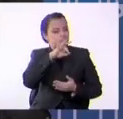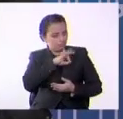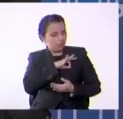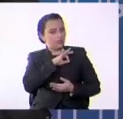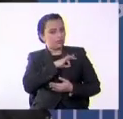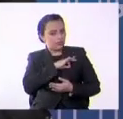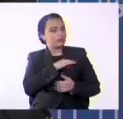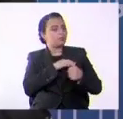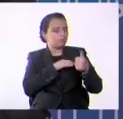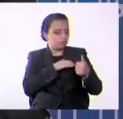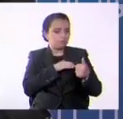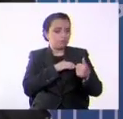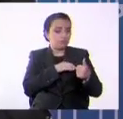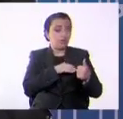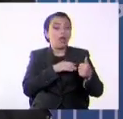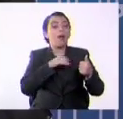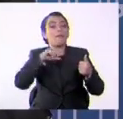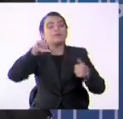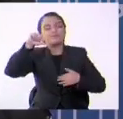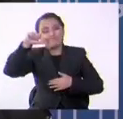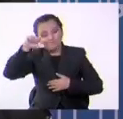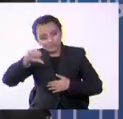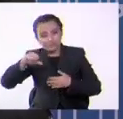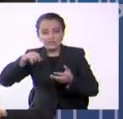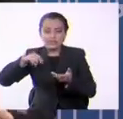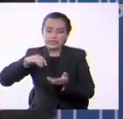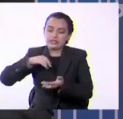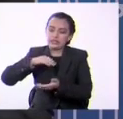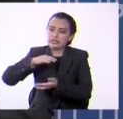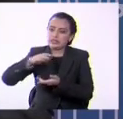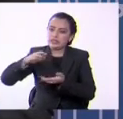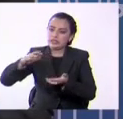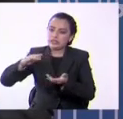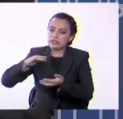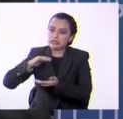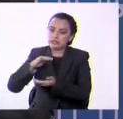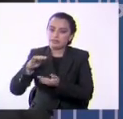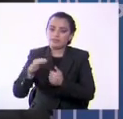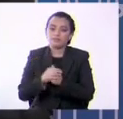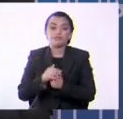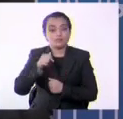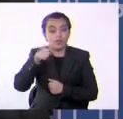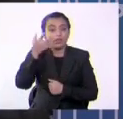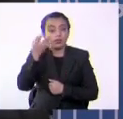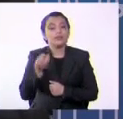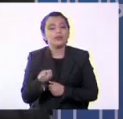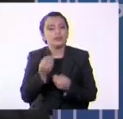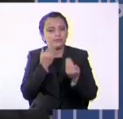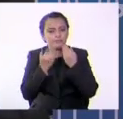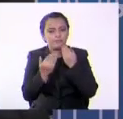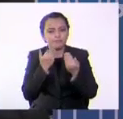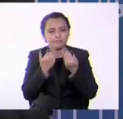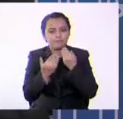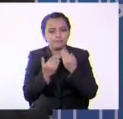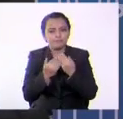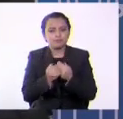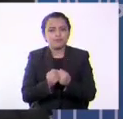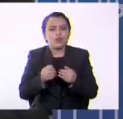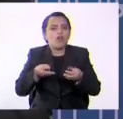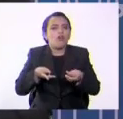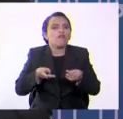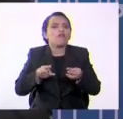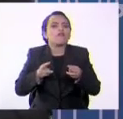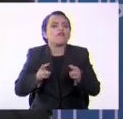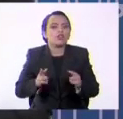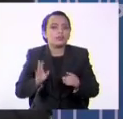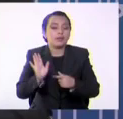afectan. Y por eso es que en este día hemos querido discutir sobre ellos. De qué manera los megaproyectos o las